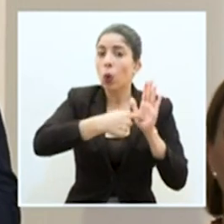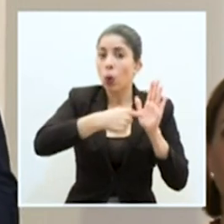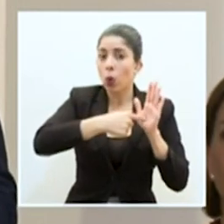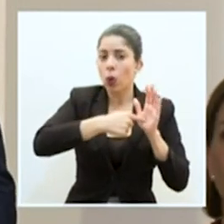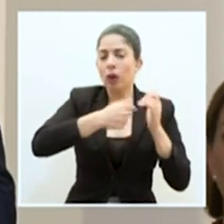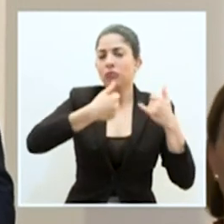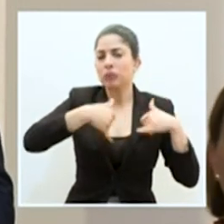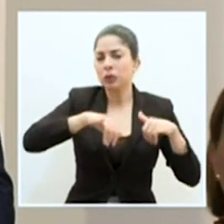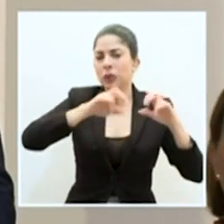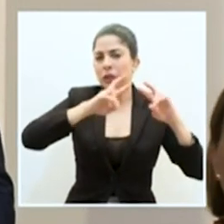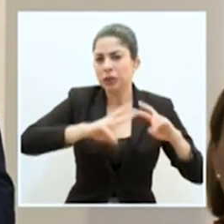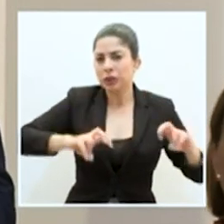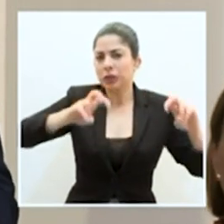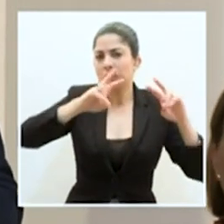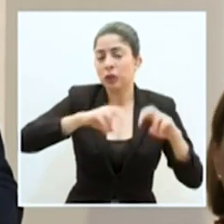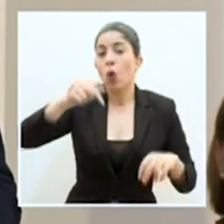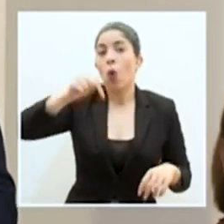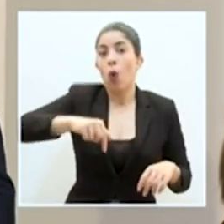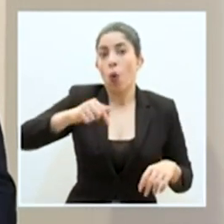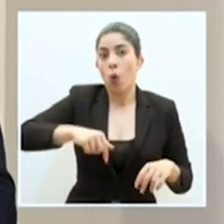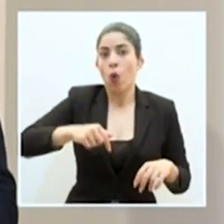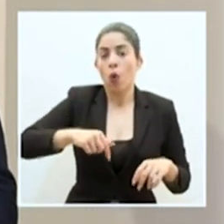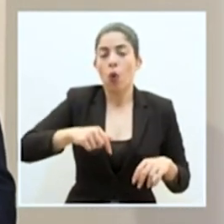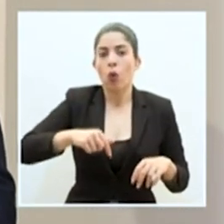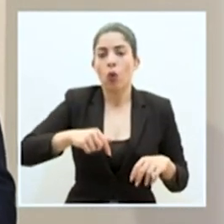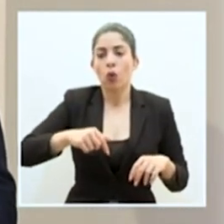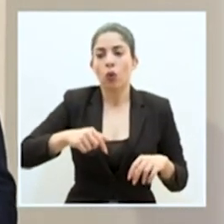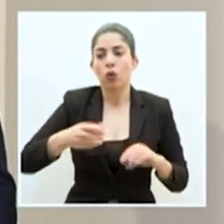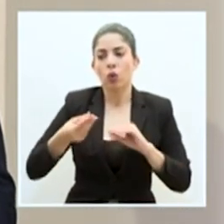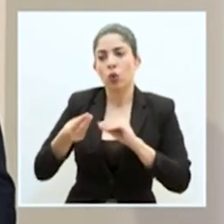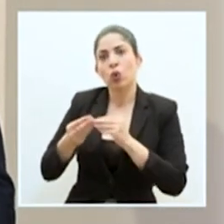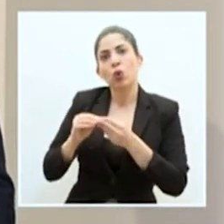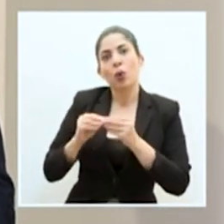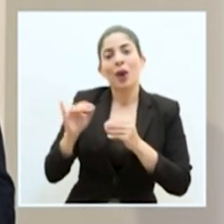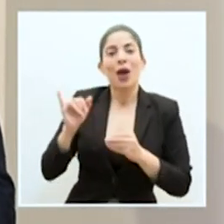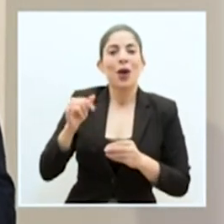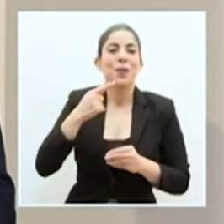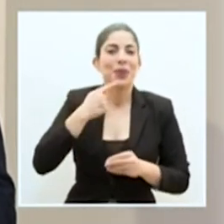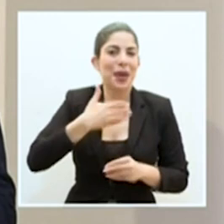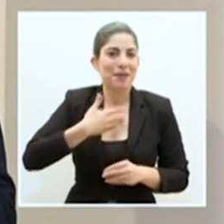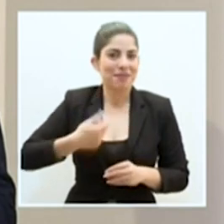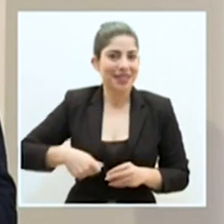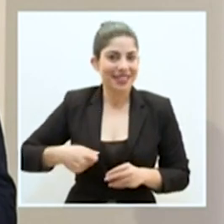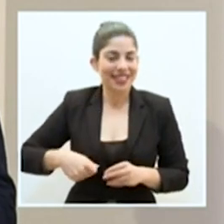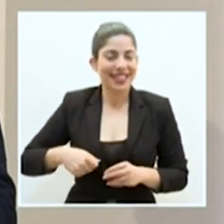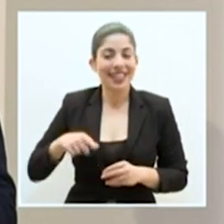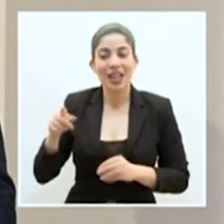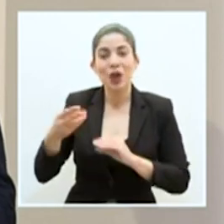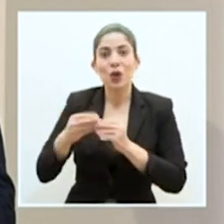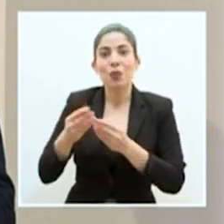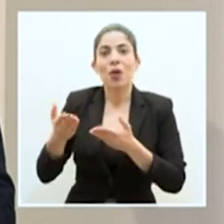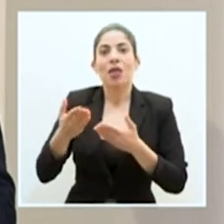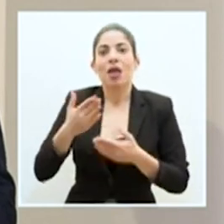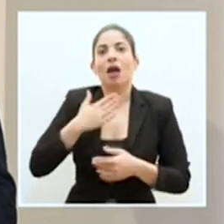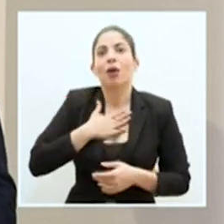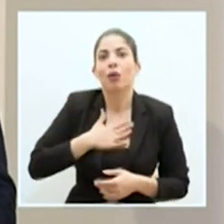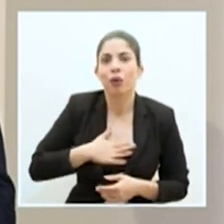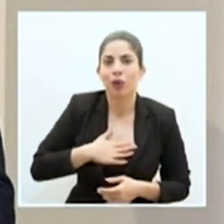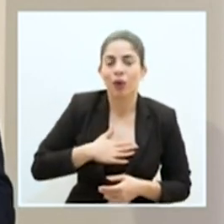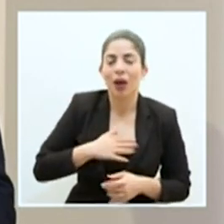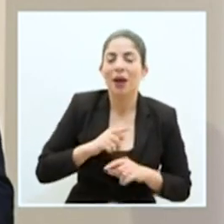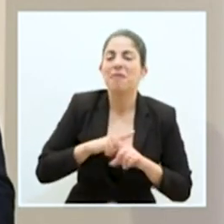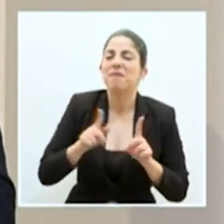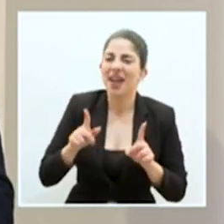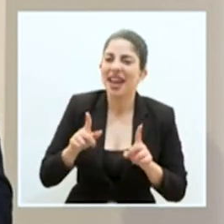constante análisis. Hoy tuvimos en realidad un número que, como decía bien el presidente de la República, nos da cierto respiro. Lo